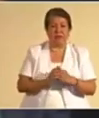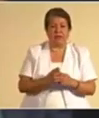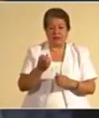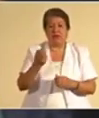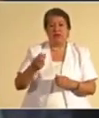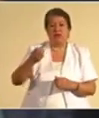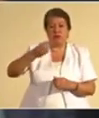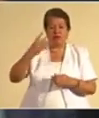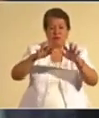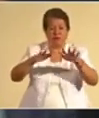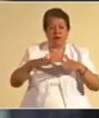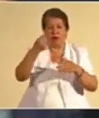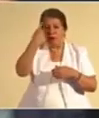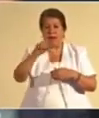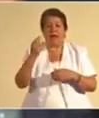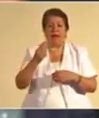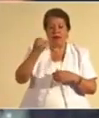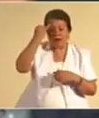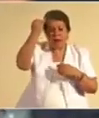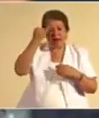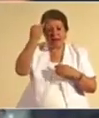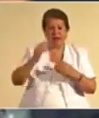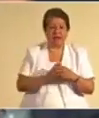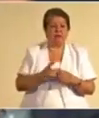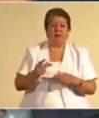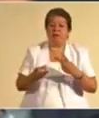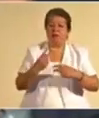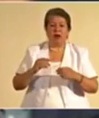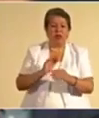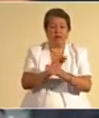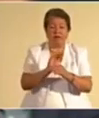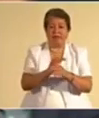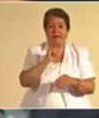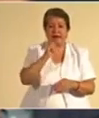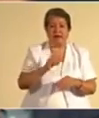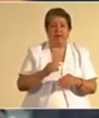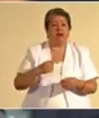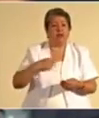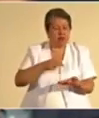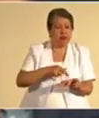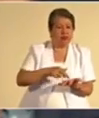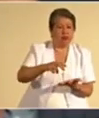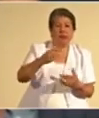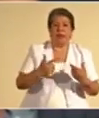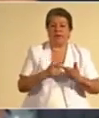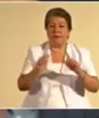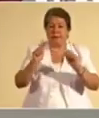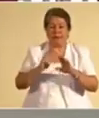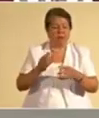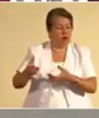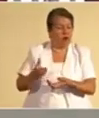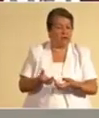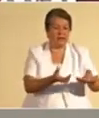propuesta. Yo en lo personal no vengo a defenderme de nada, he caminado libremente todos los años en mi vida por las calles de